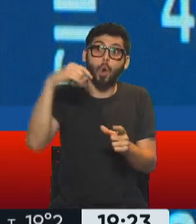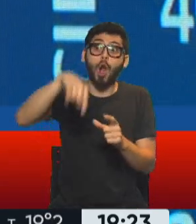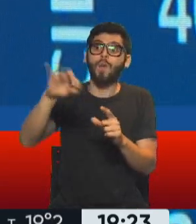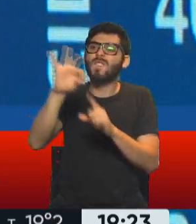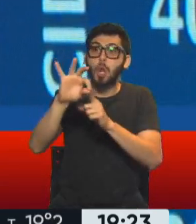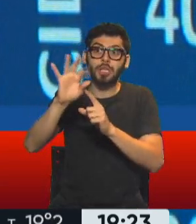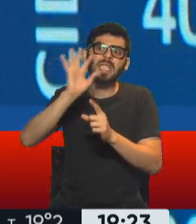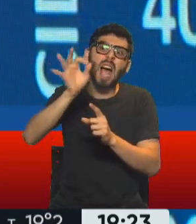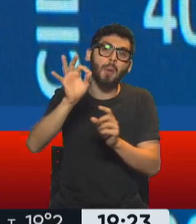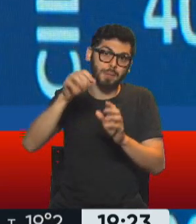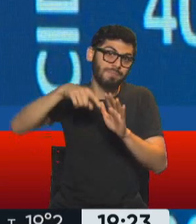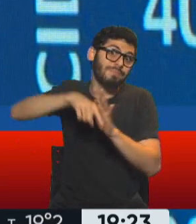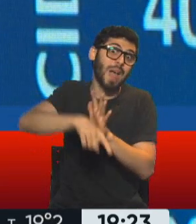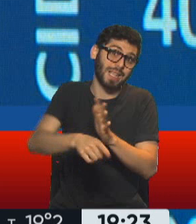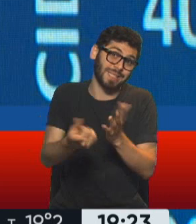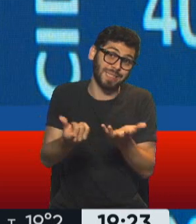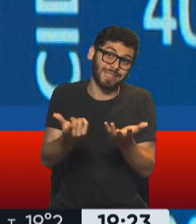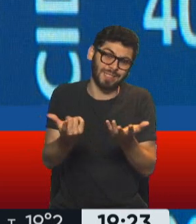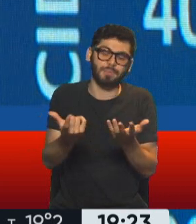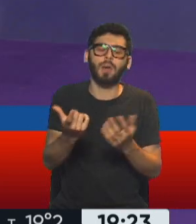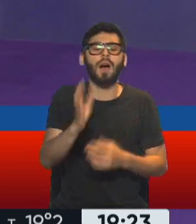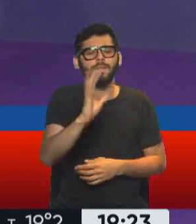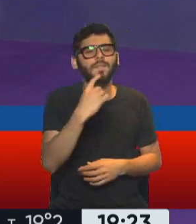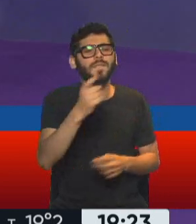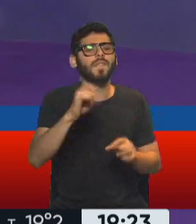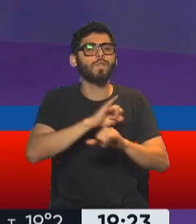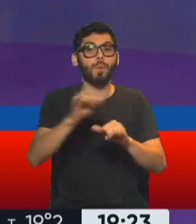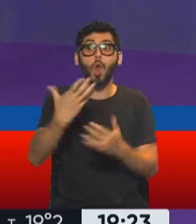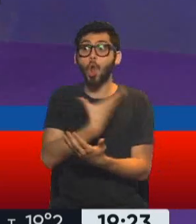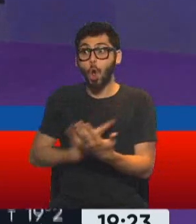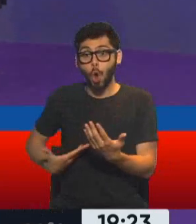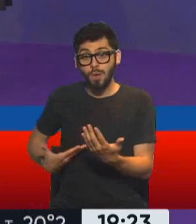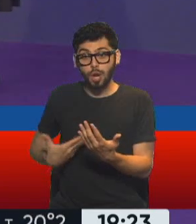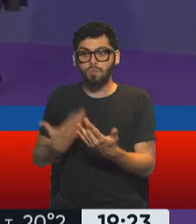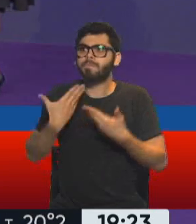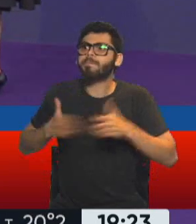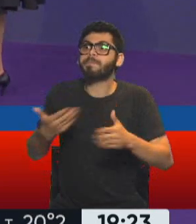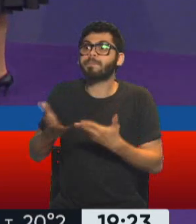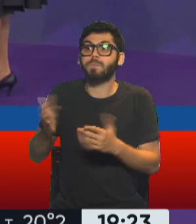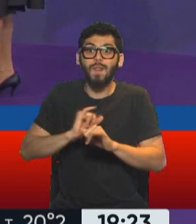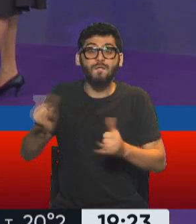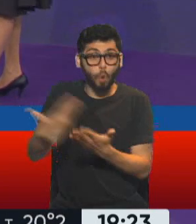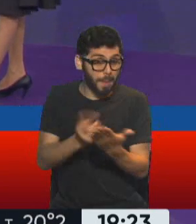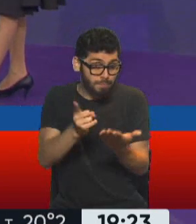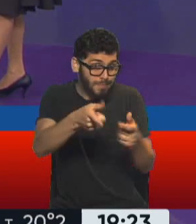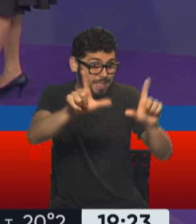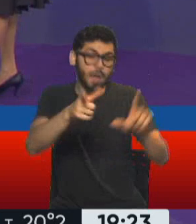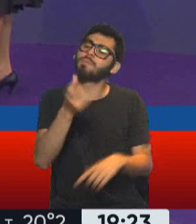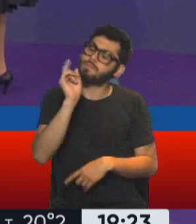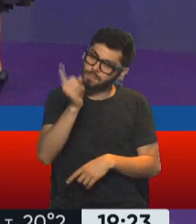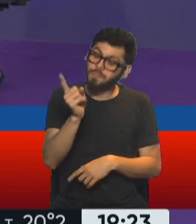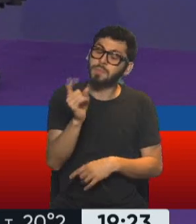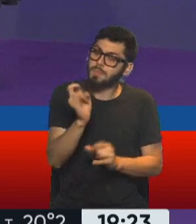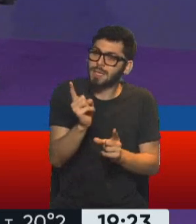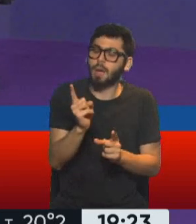virus, sabemos cómo tratarlo. Doctor, hablando de los datos, ¿el gobierno se basa en estos datos para las nuevas aperturas, entonces? Sí, sí, y creo que está